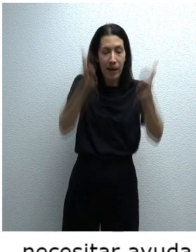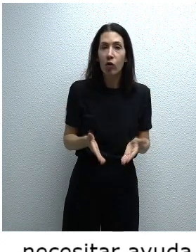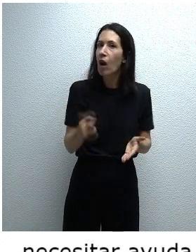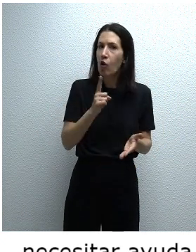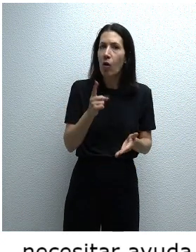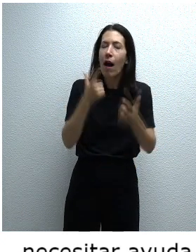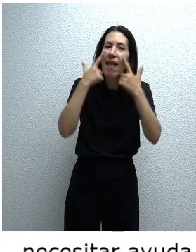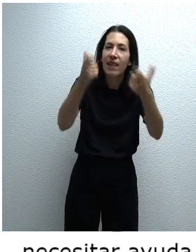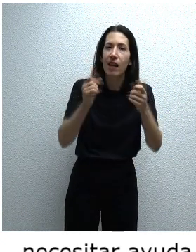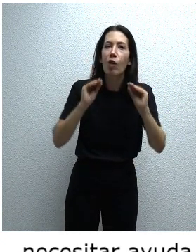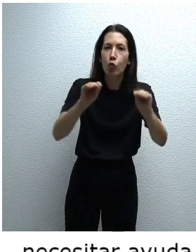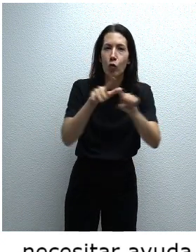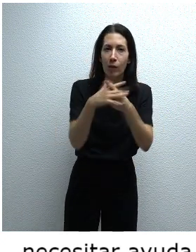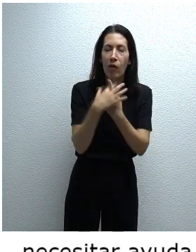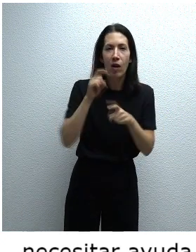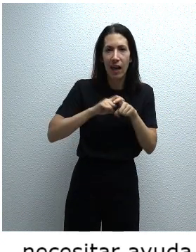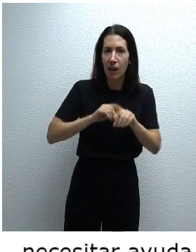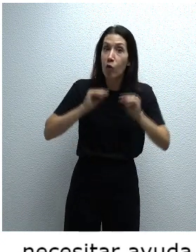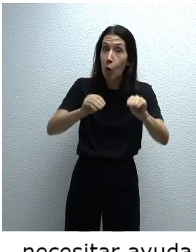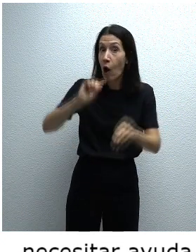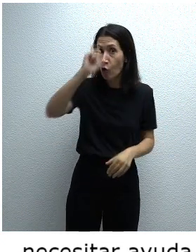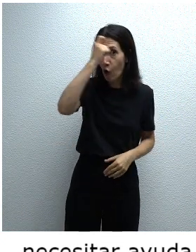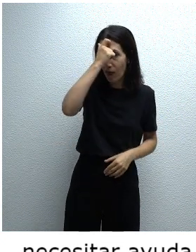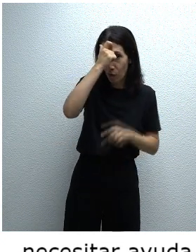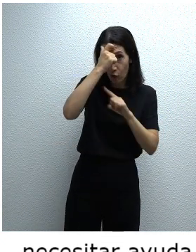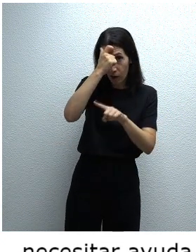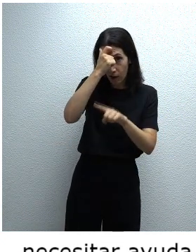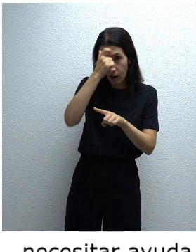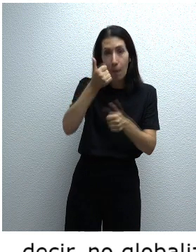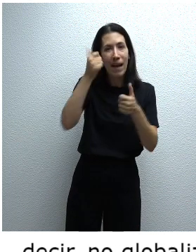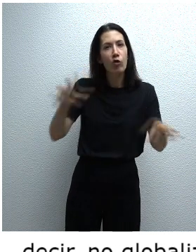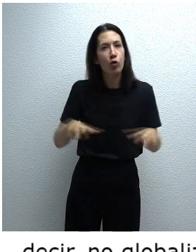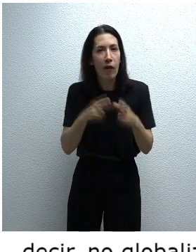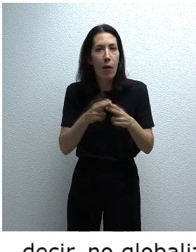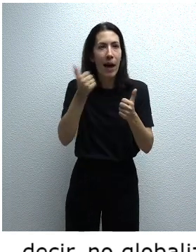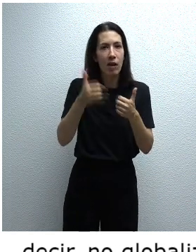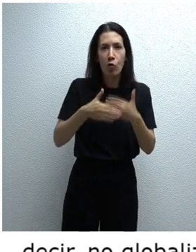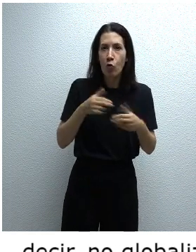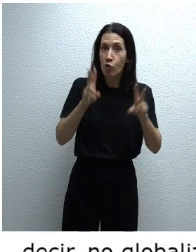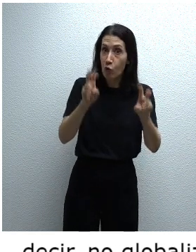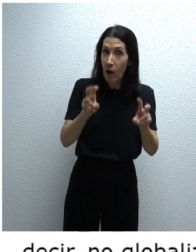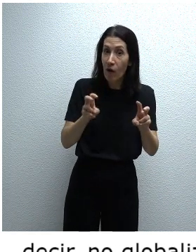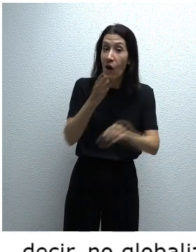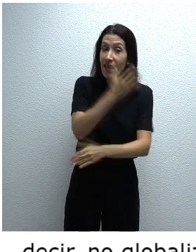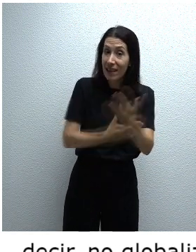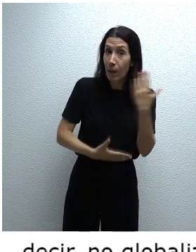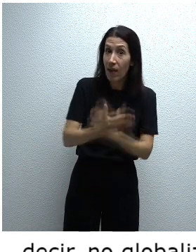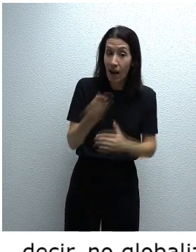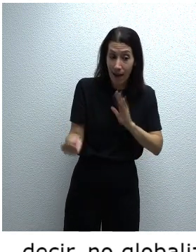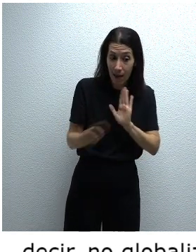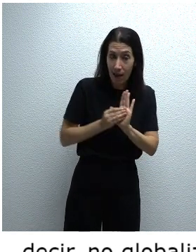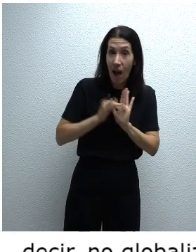destaca sus matices. Y este concepto más social, más innovador de la discapacidad, pues